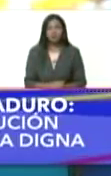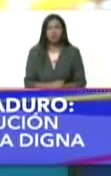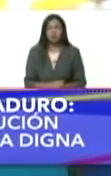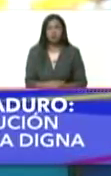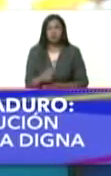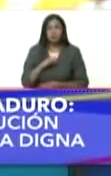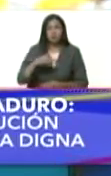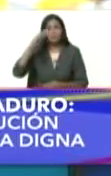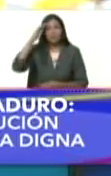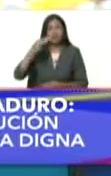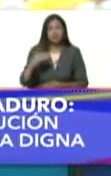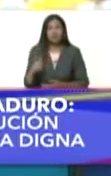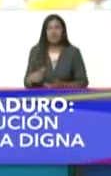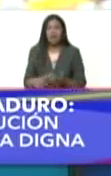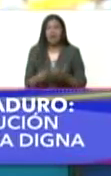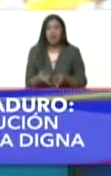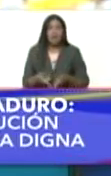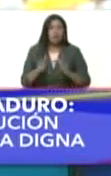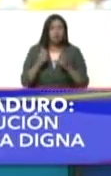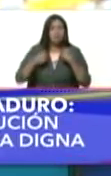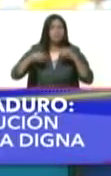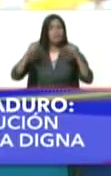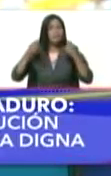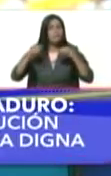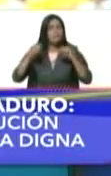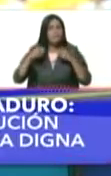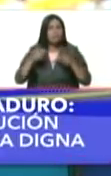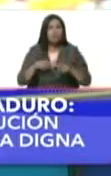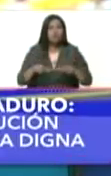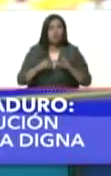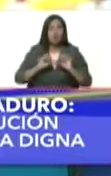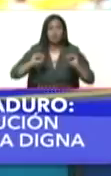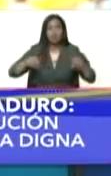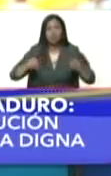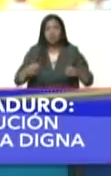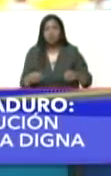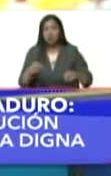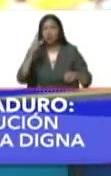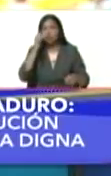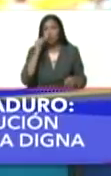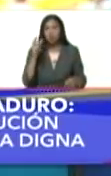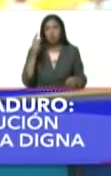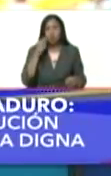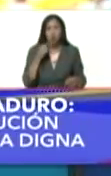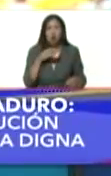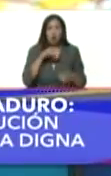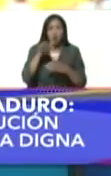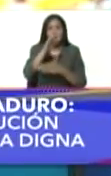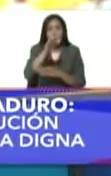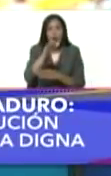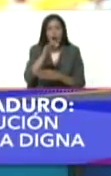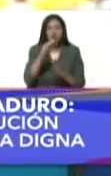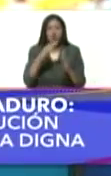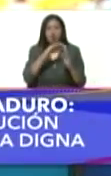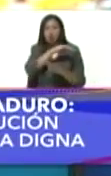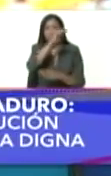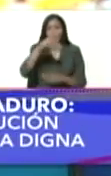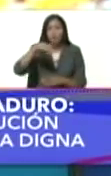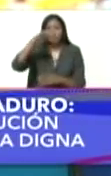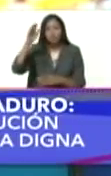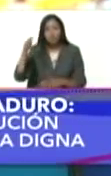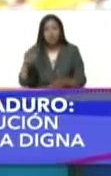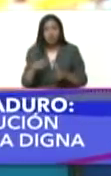de nuestra milicia ya entrenada, a través de motorizados, motorizadas, en los barrios, en las montañas, en los